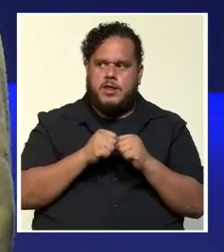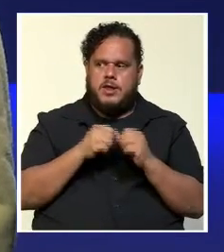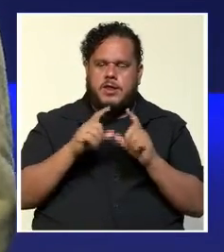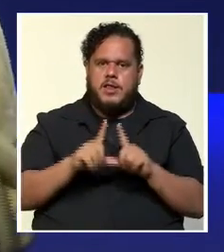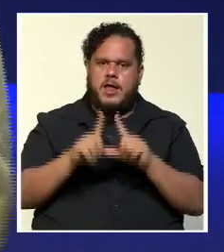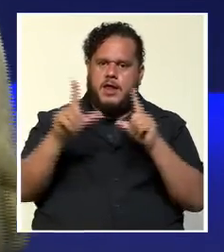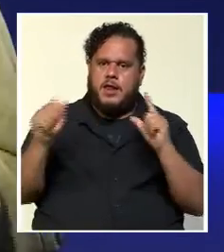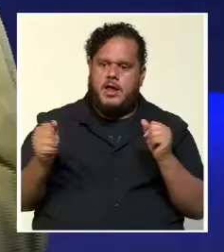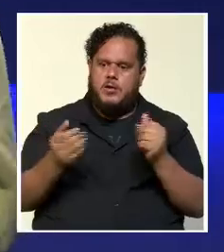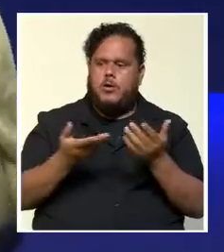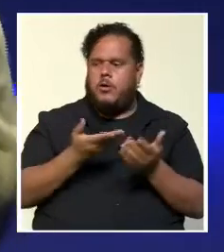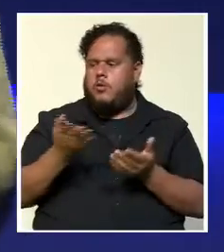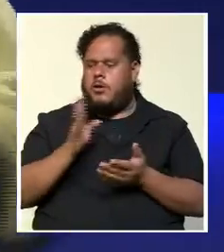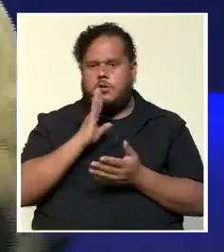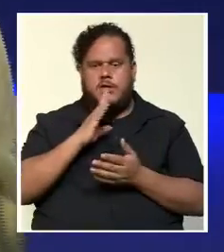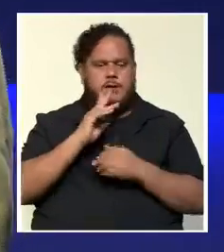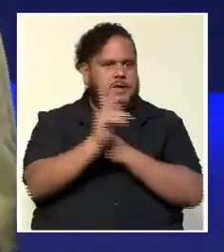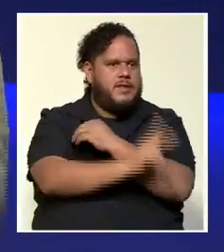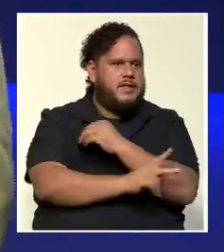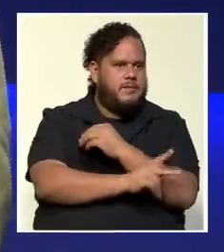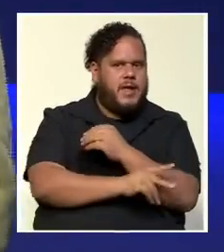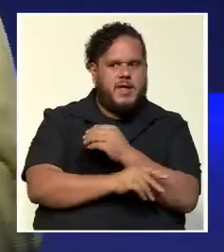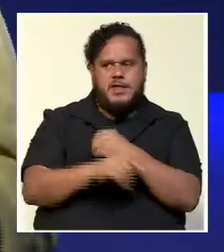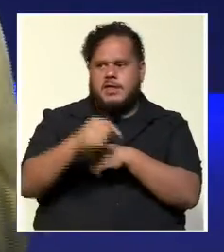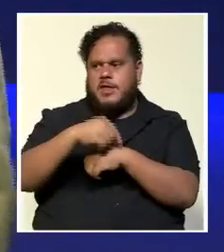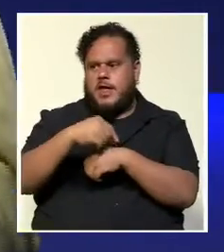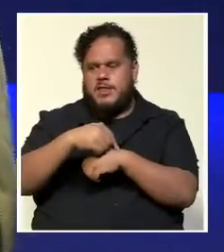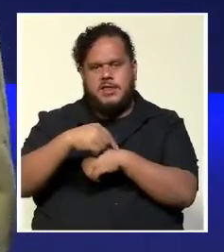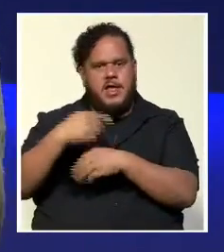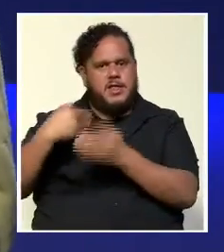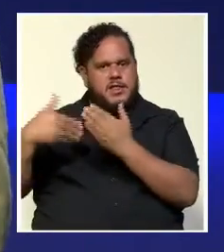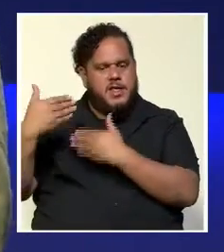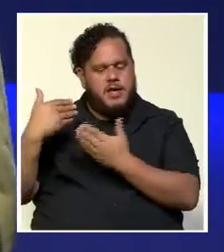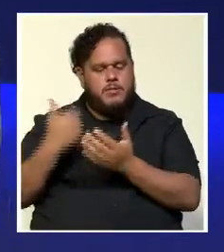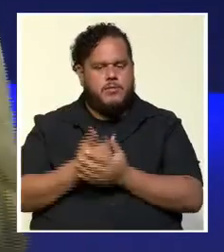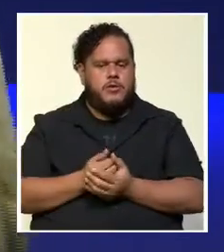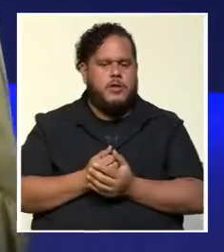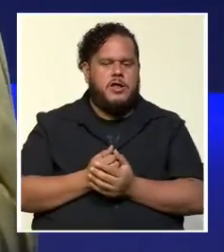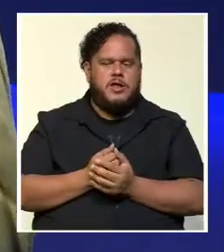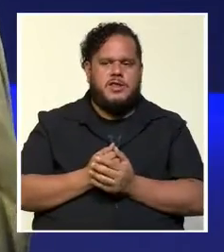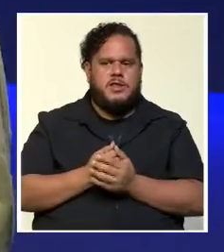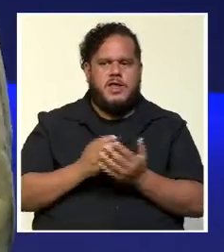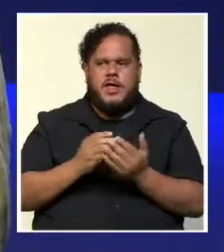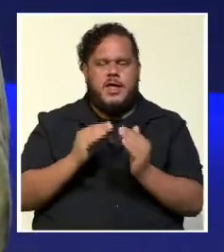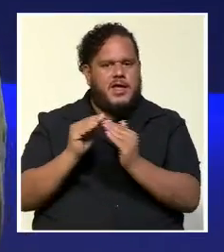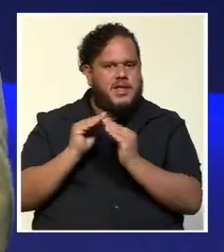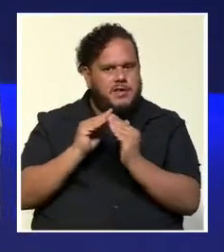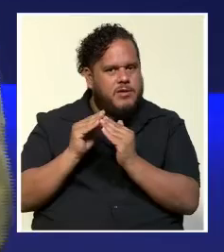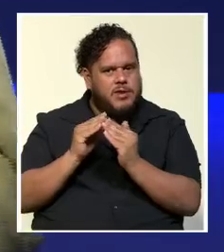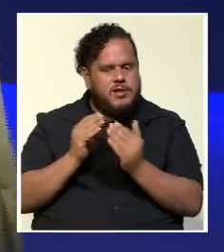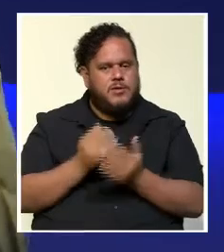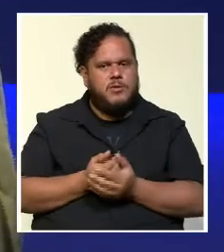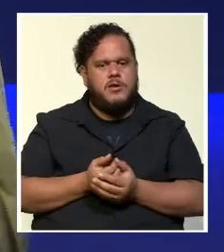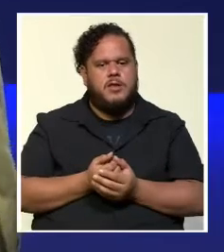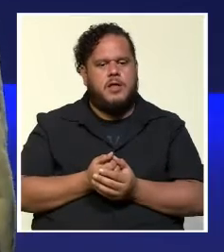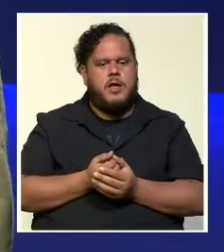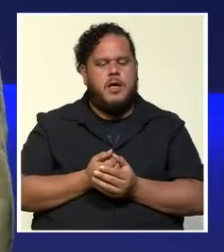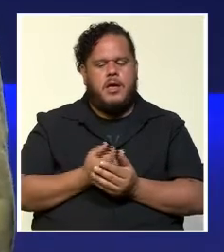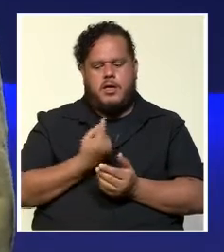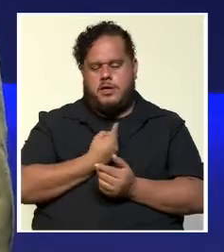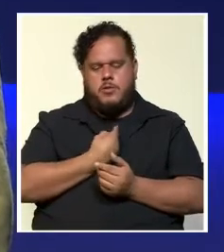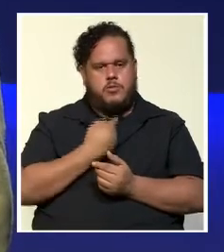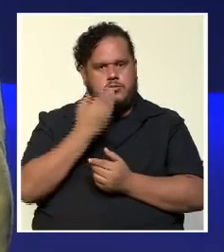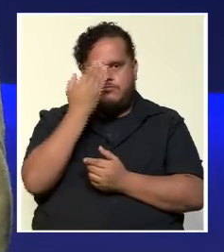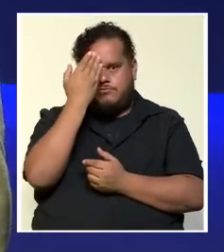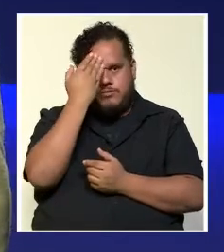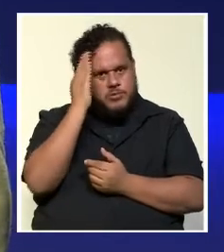te habla de países, de épocas, de civilizaciones que uno no tiene